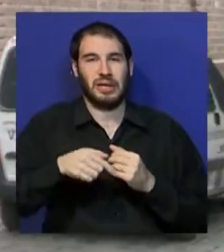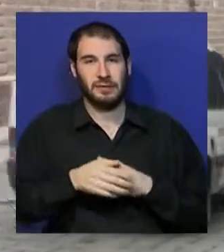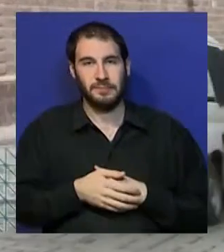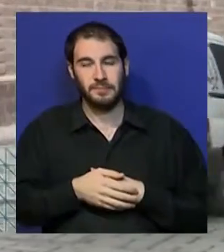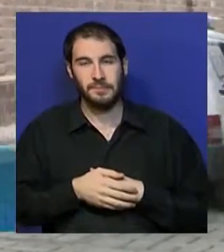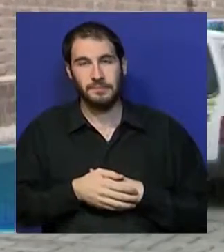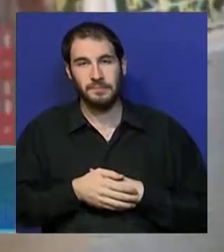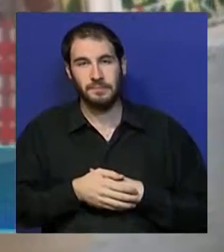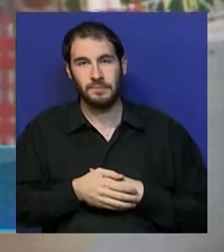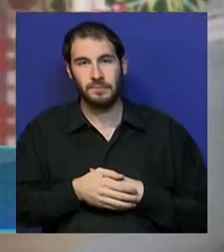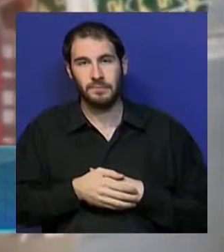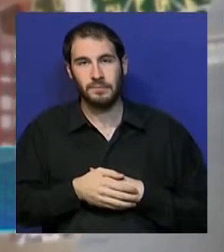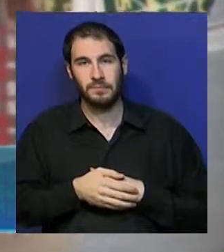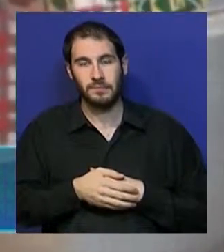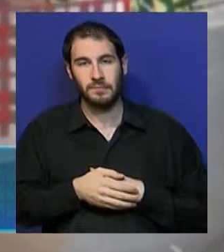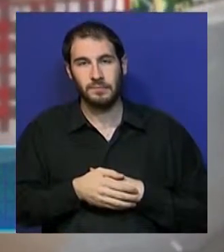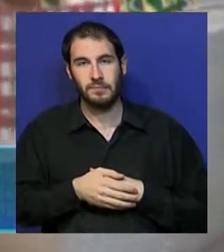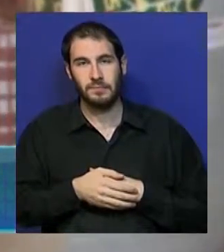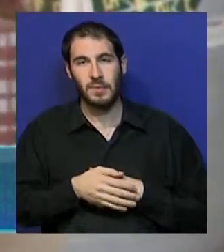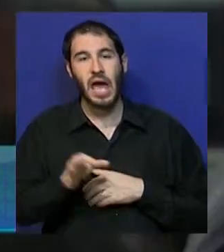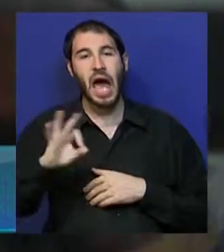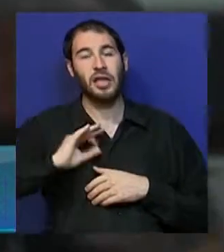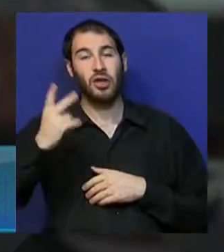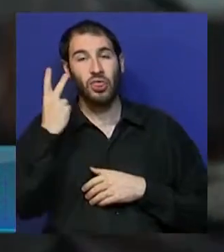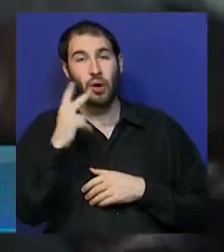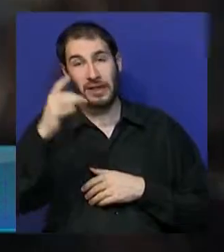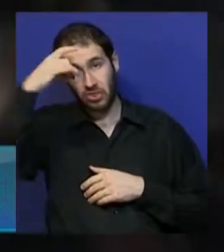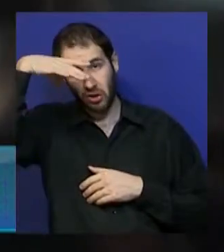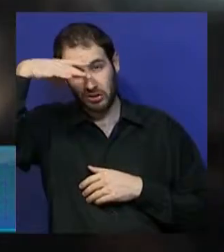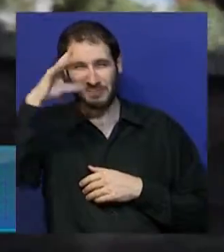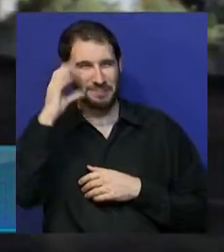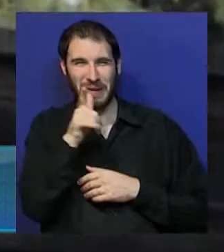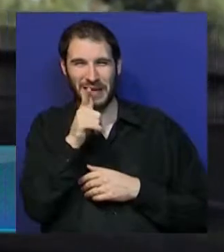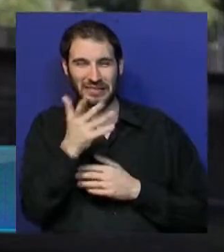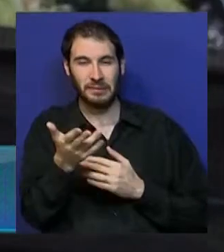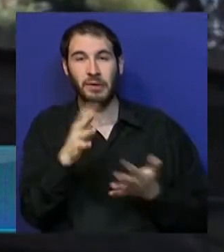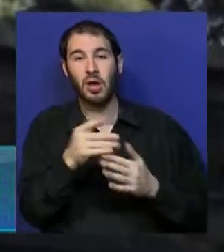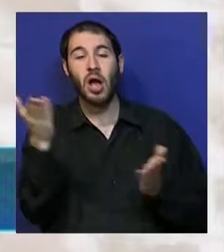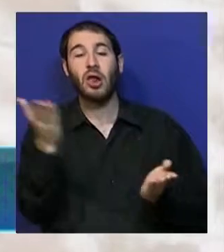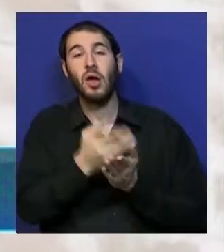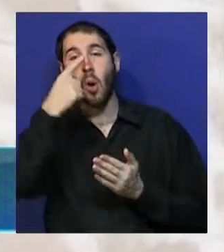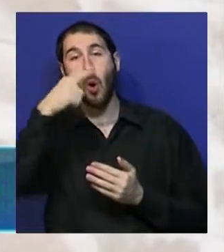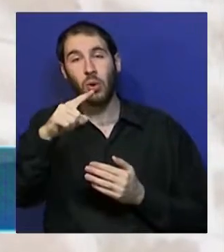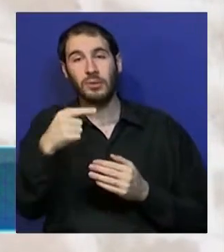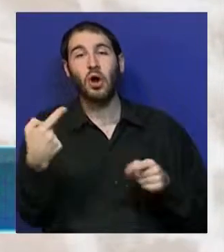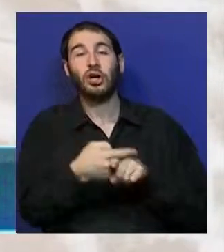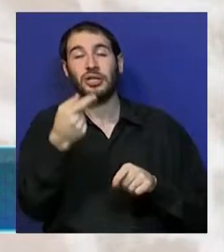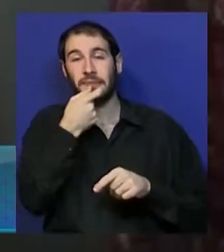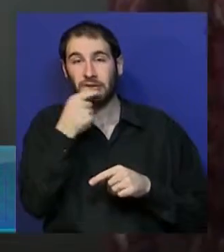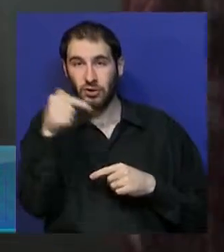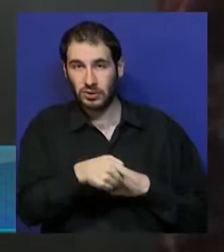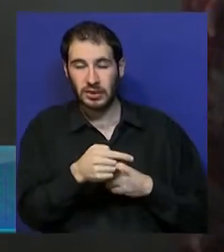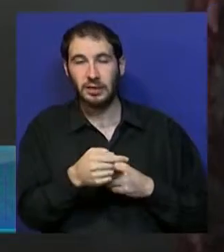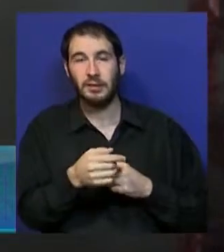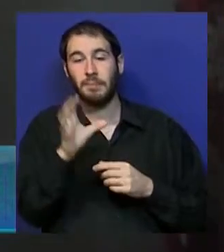particularmente, durante el año 2012, si mal no recuerdo, que fue la última condena contra Mendoza específicamente.